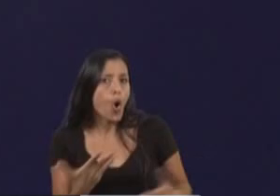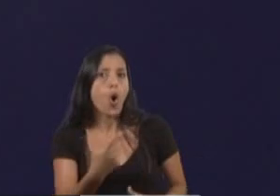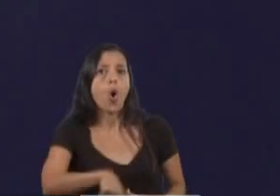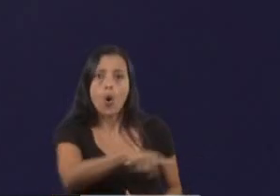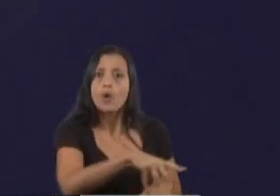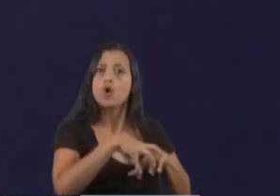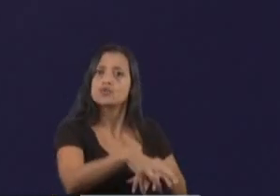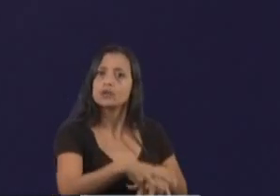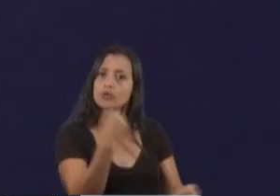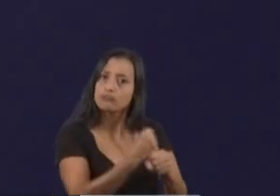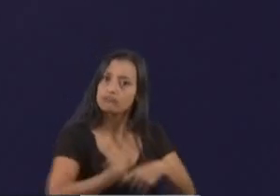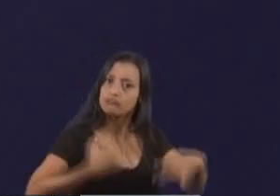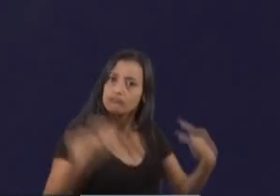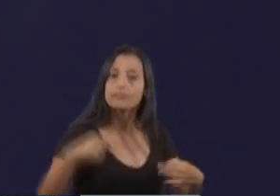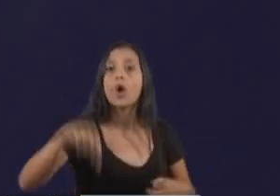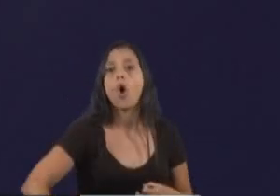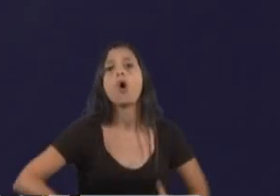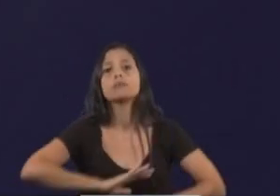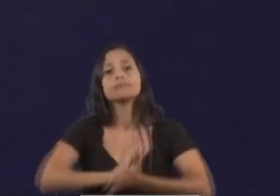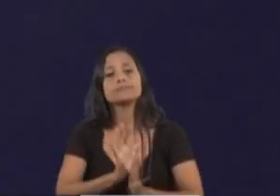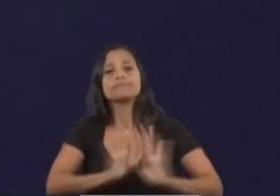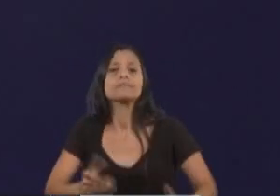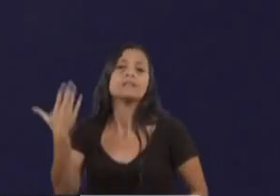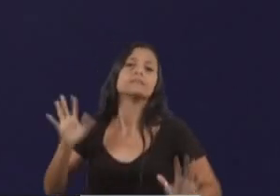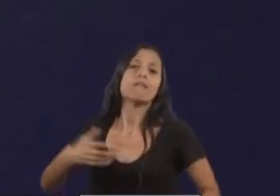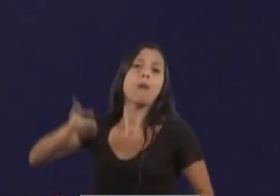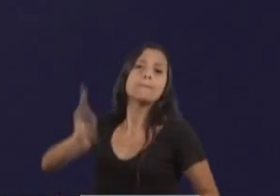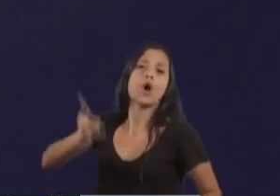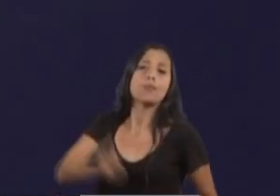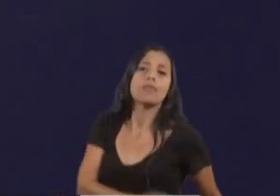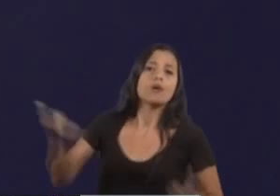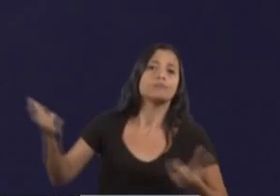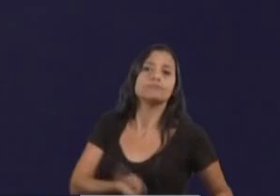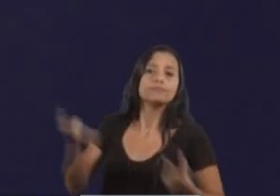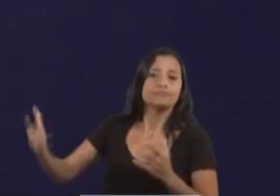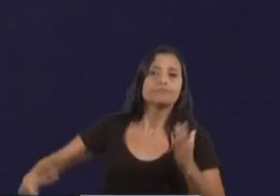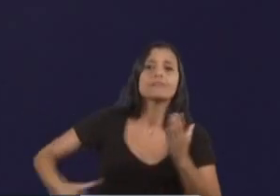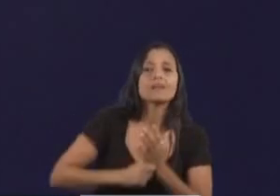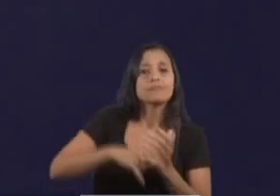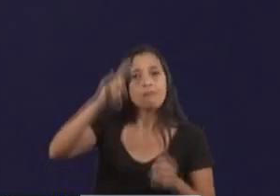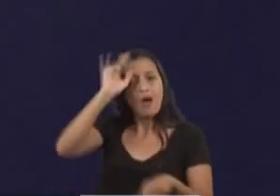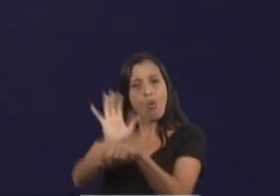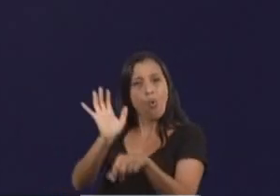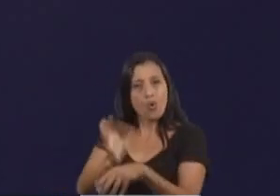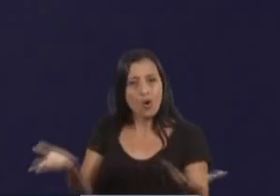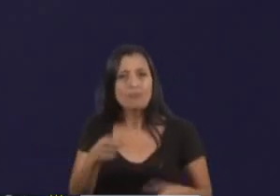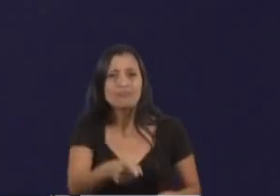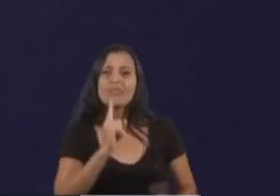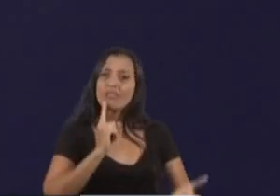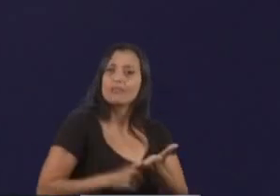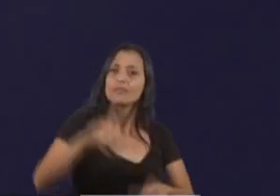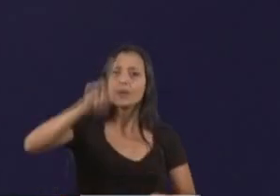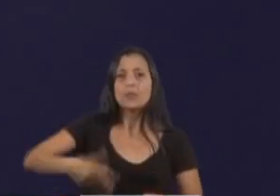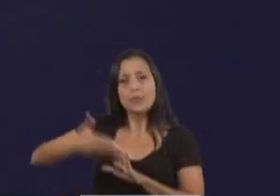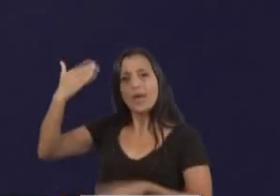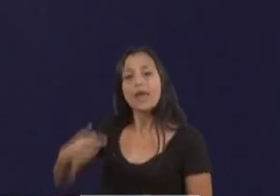desempeño del sector, hoy se eliminó la prohibición de exportar ganado en pie, una medida que estaba